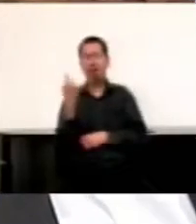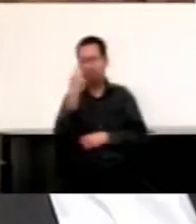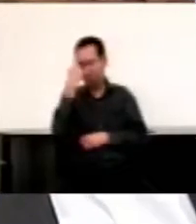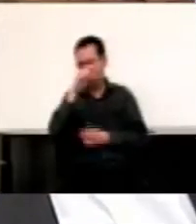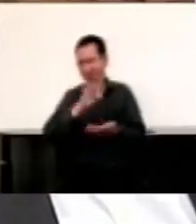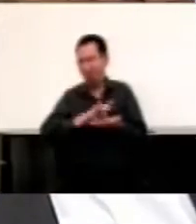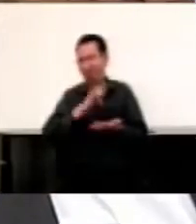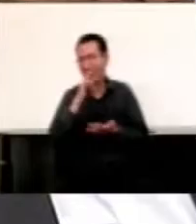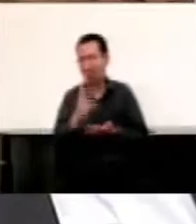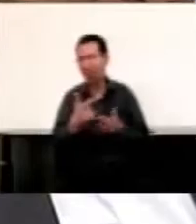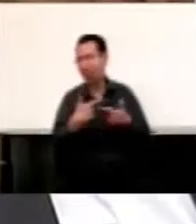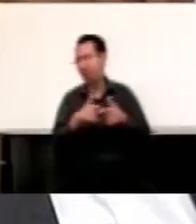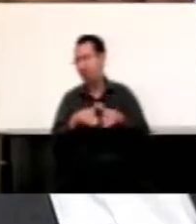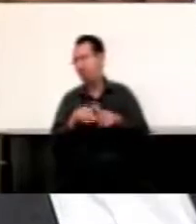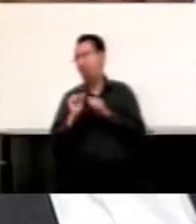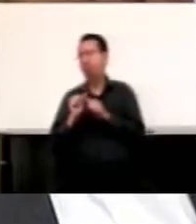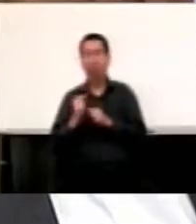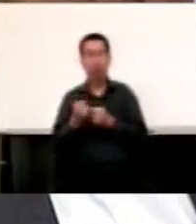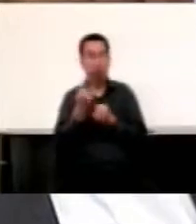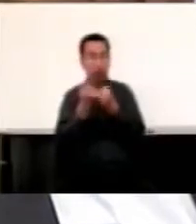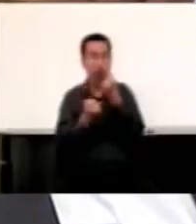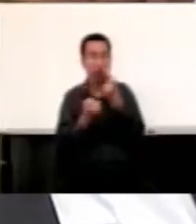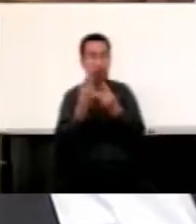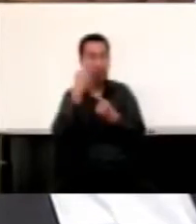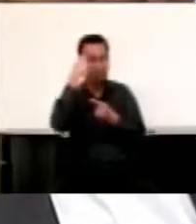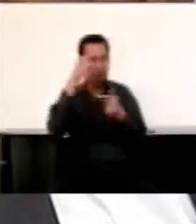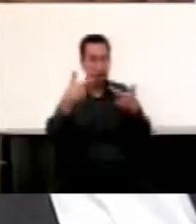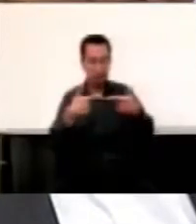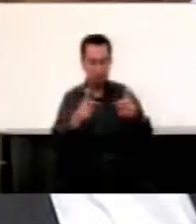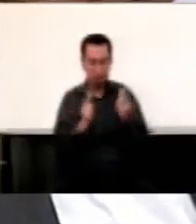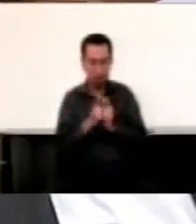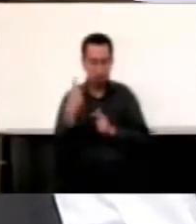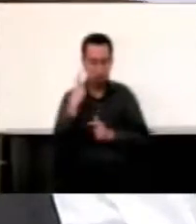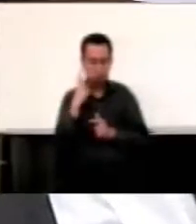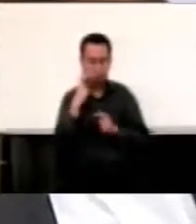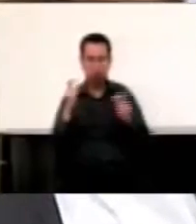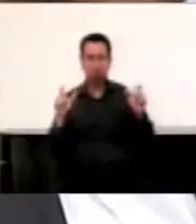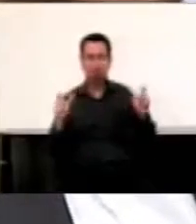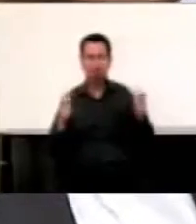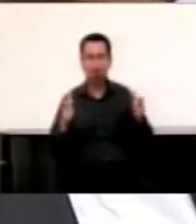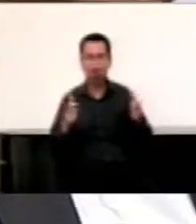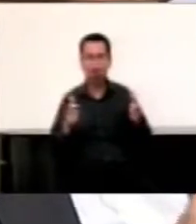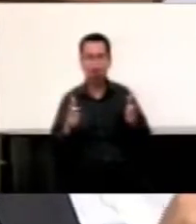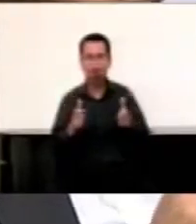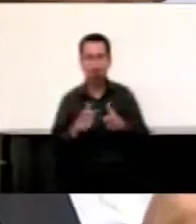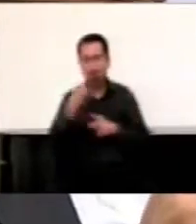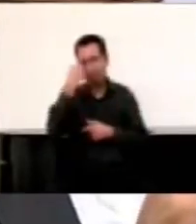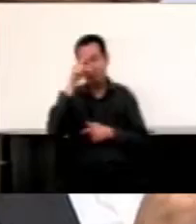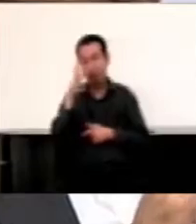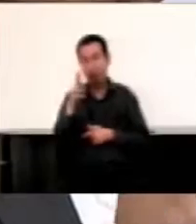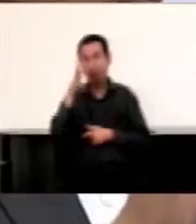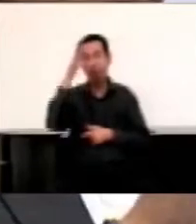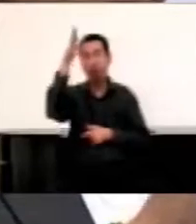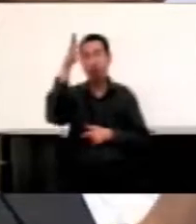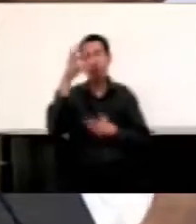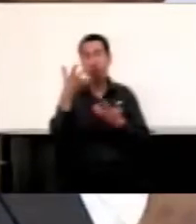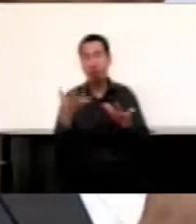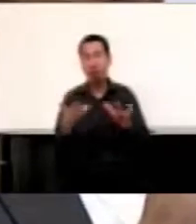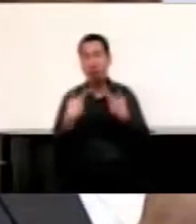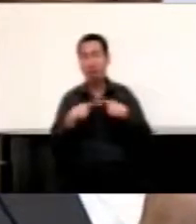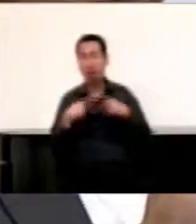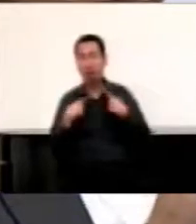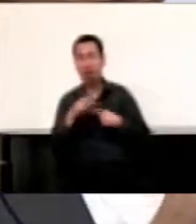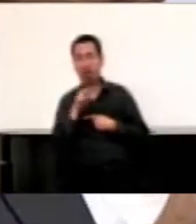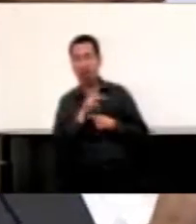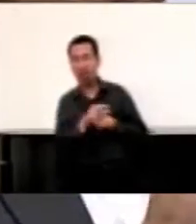vez pues se va fijando más en el comportamiento de los partidos políticos, y eso ¿qué va generando a la postre? Pues que haya un desconvencimiento